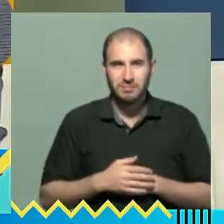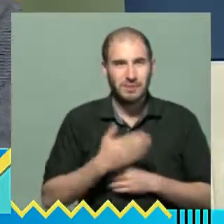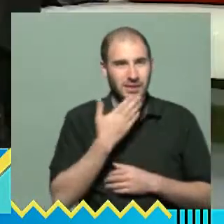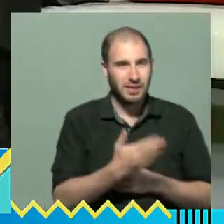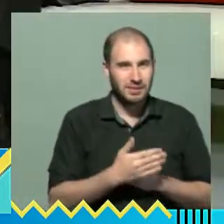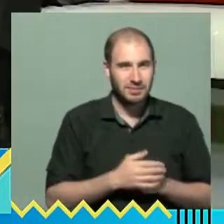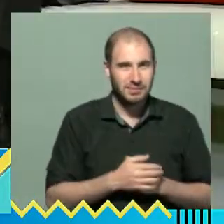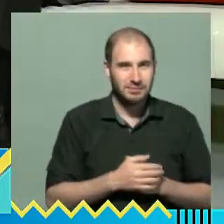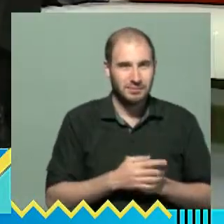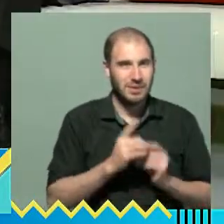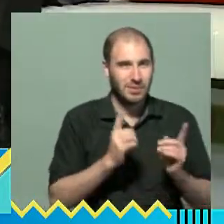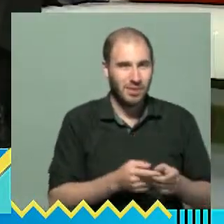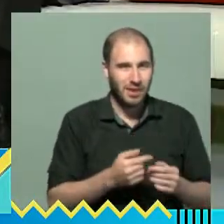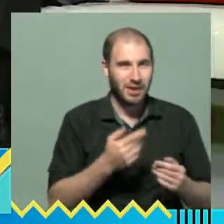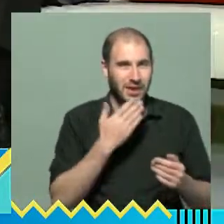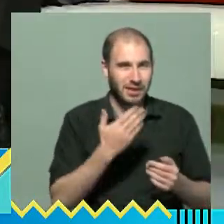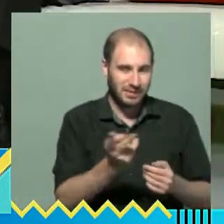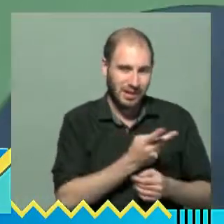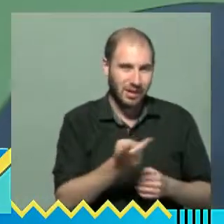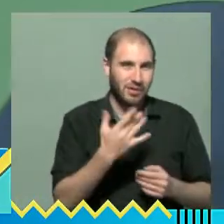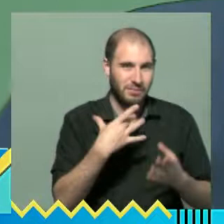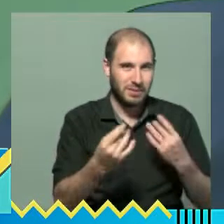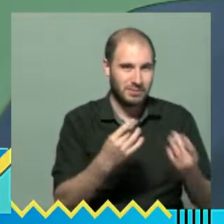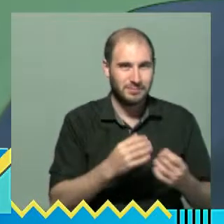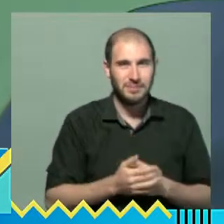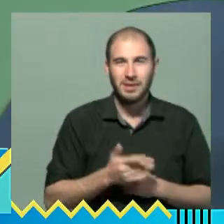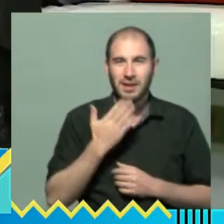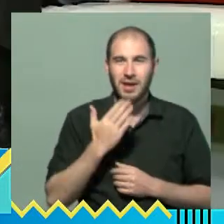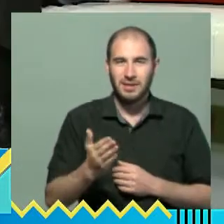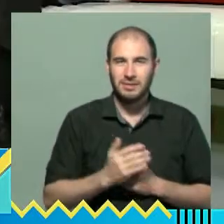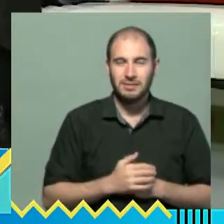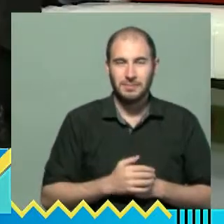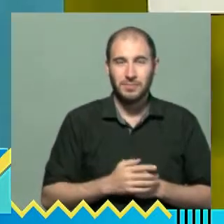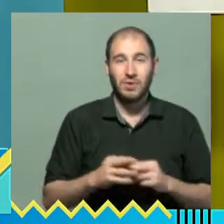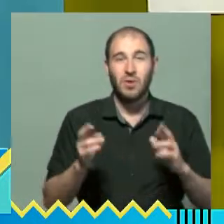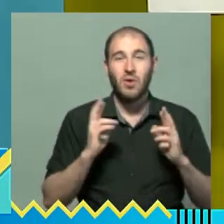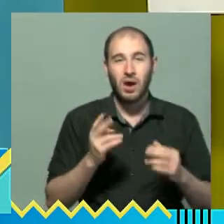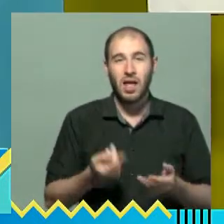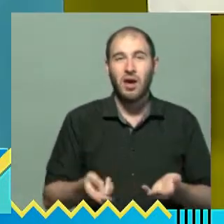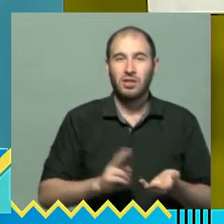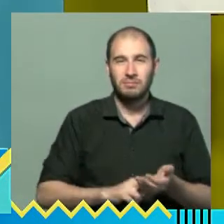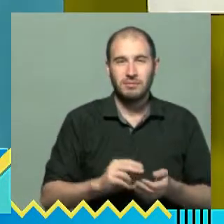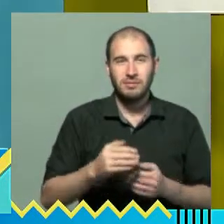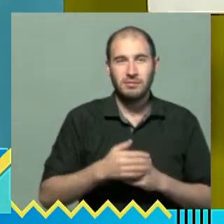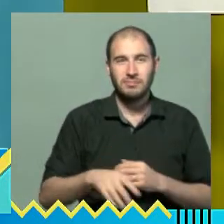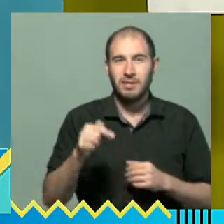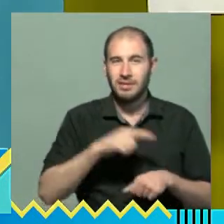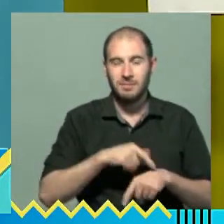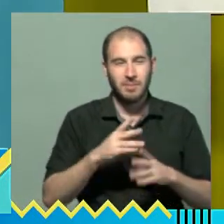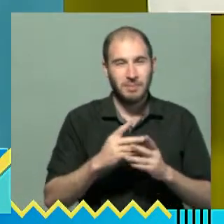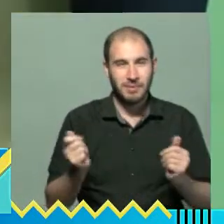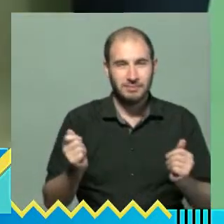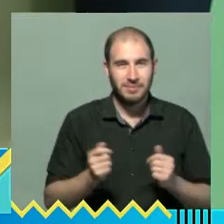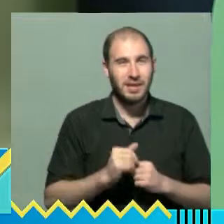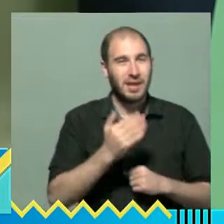Gracias, Roberto. Igual, y chicas, muchas gracias por la invitación. Muchísimas gracias. Bueno, ojalá podamos repetirlo en algún momento. No nos queda más tiempo, Caro.